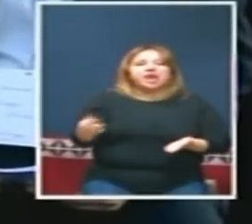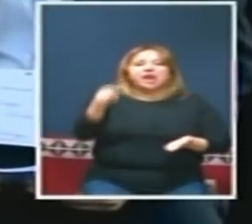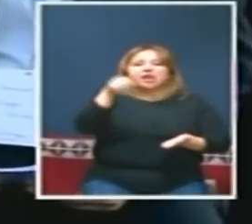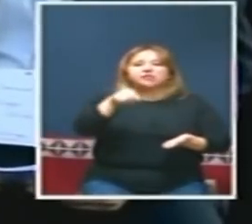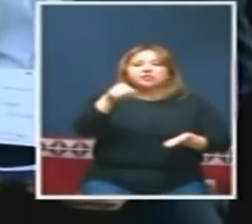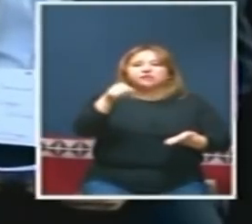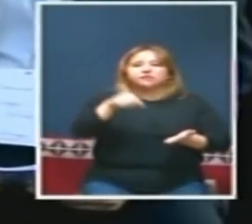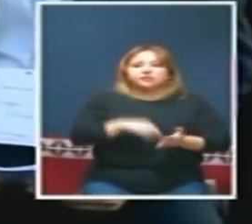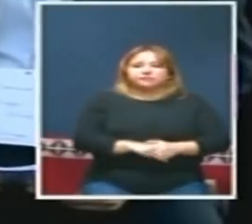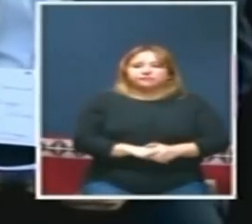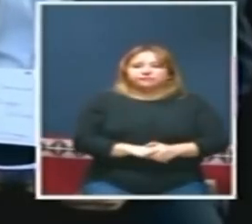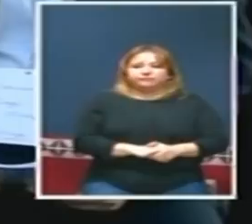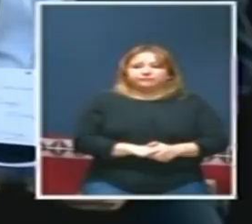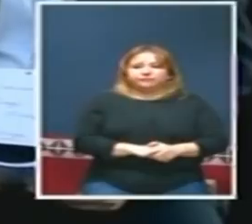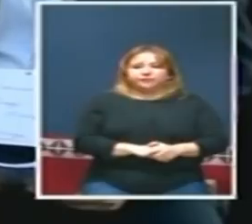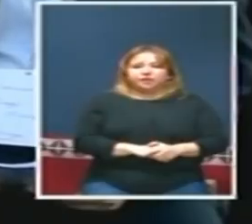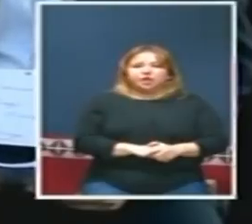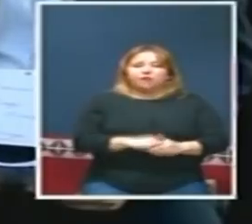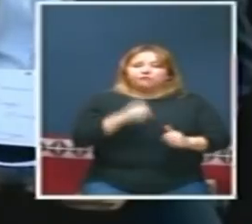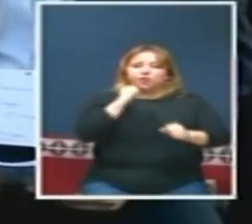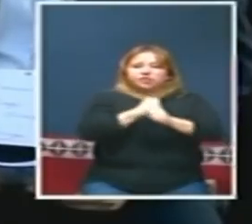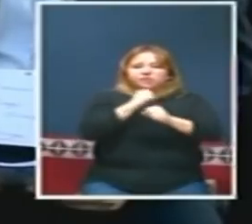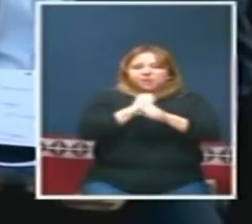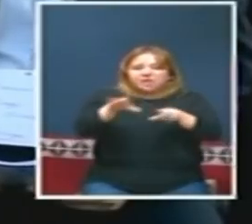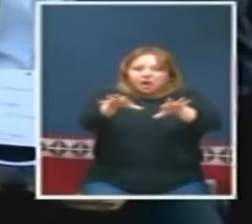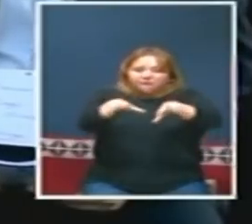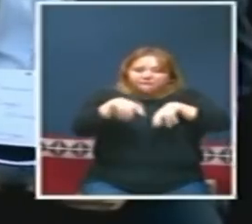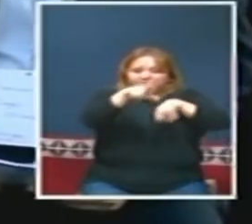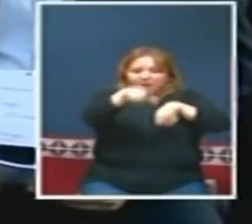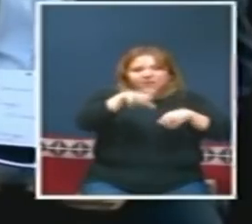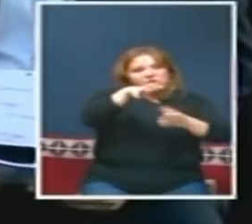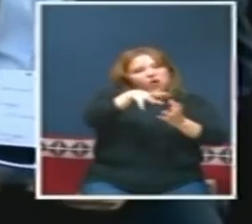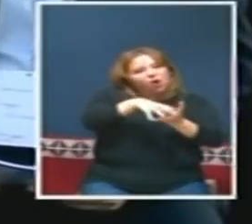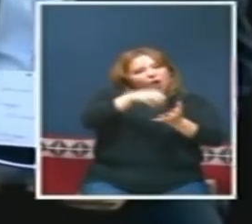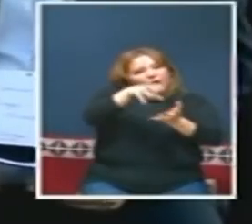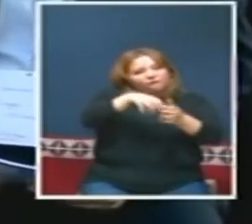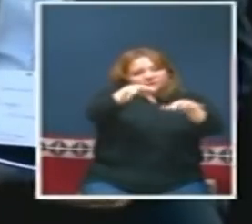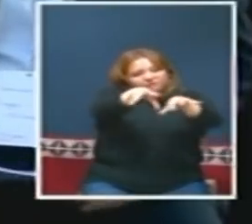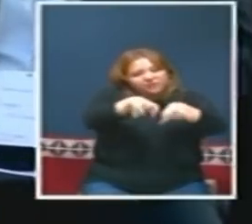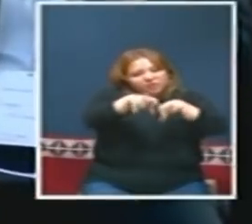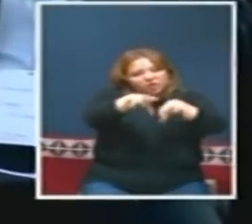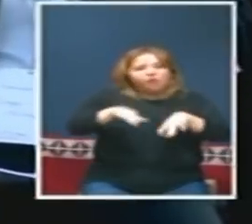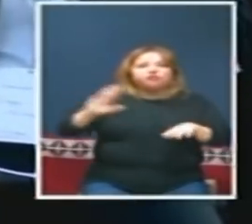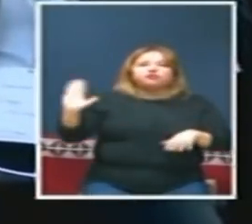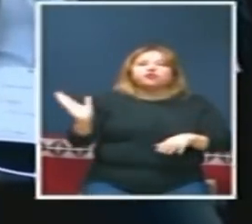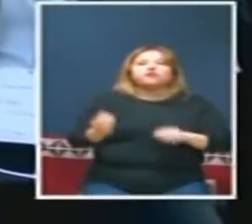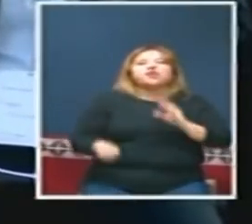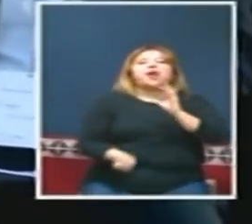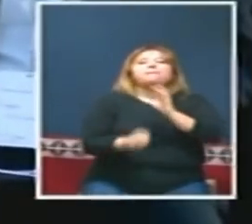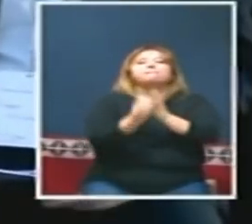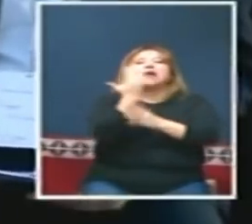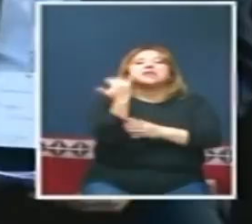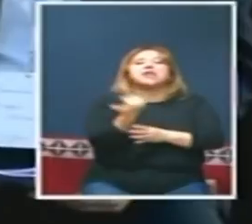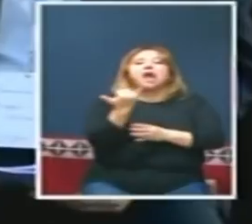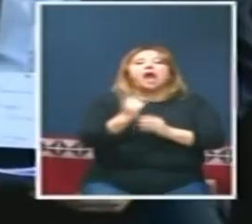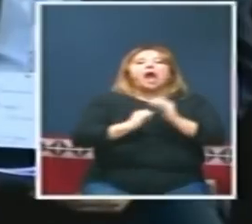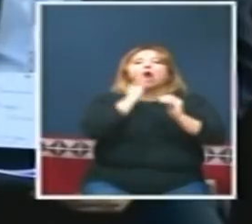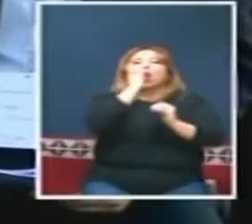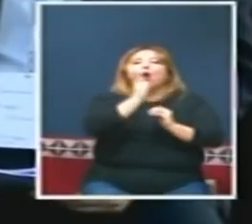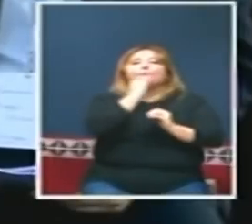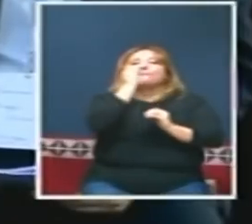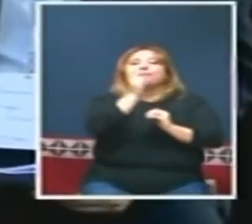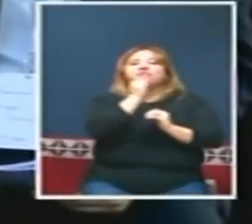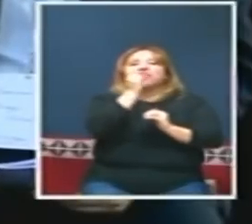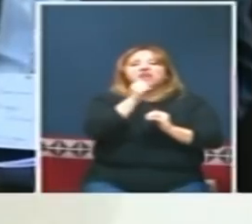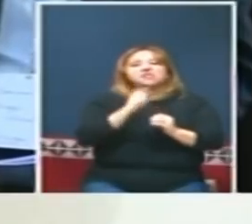Wenceslao, principalmente a los trabajadores del campo. Pero vamos a tener toda la mañana como para hablar de eso. Pero si